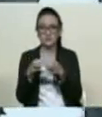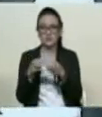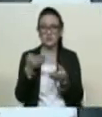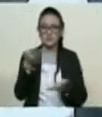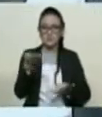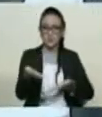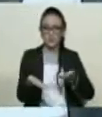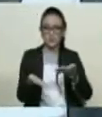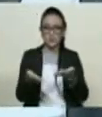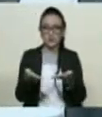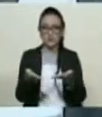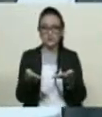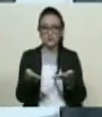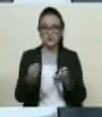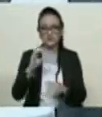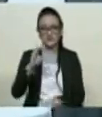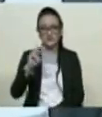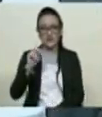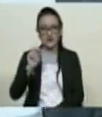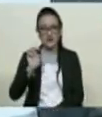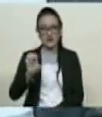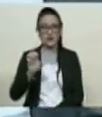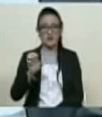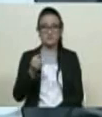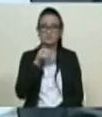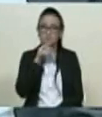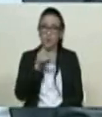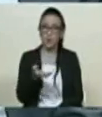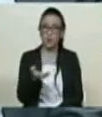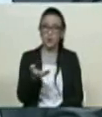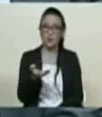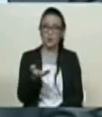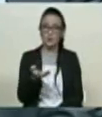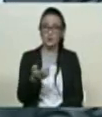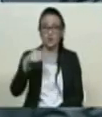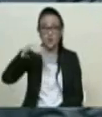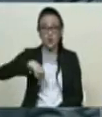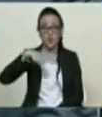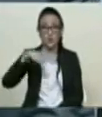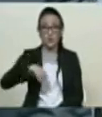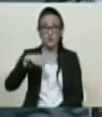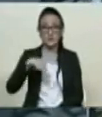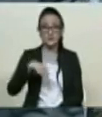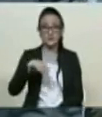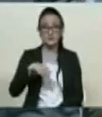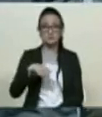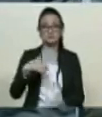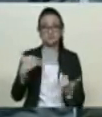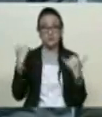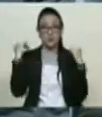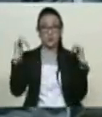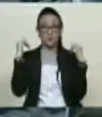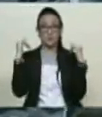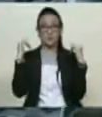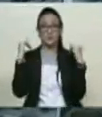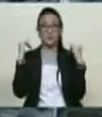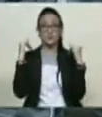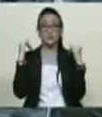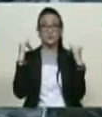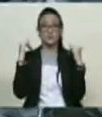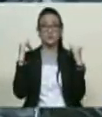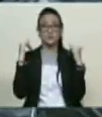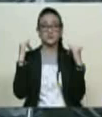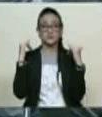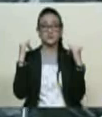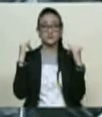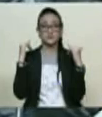postulantes y que el Poder Electoral así lo expresó y lo volvemos a expresar en el día de hoy, celebramos en grande